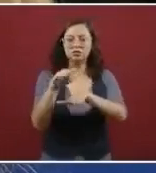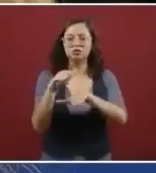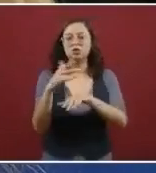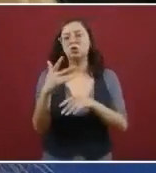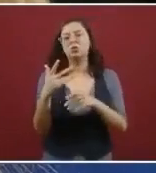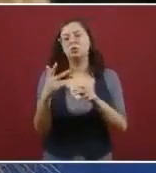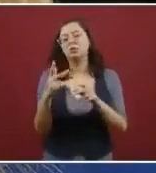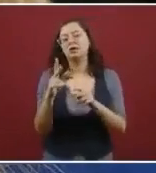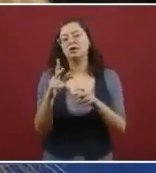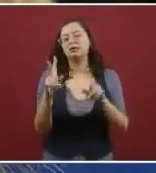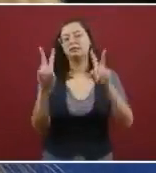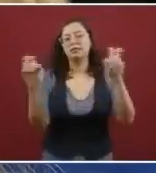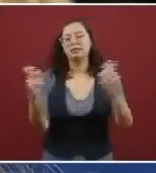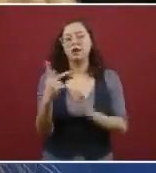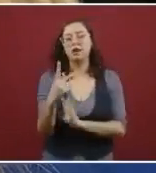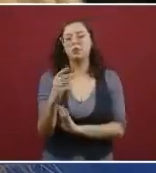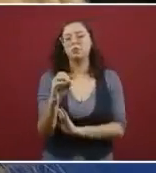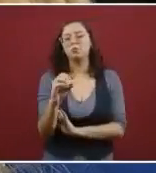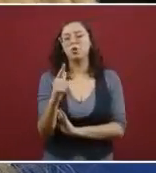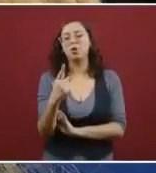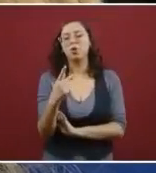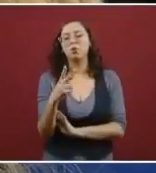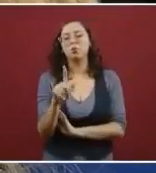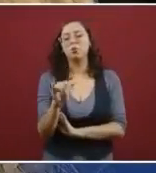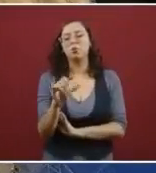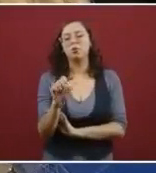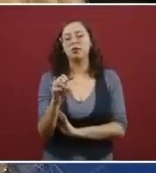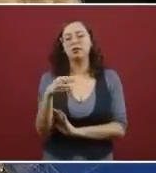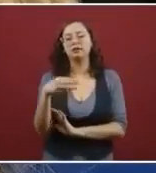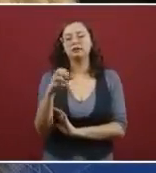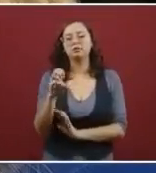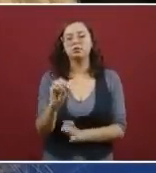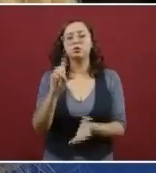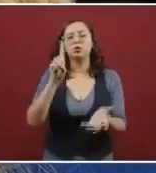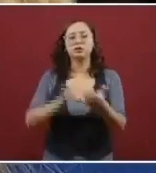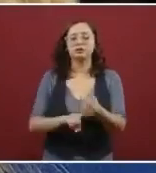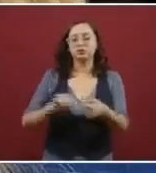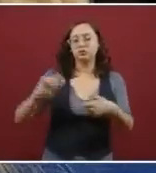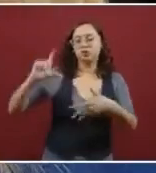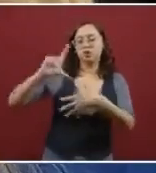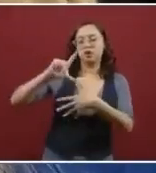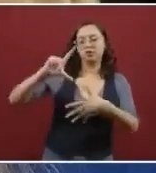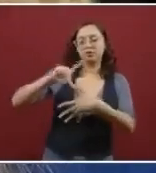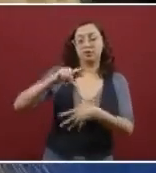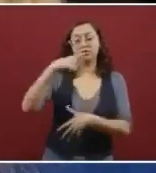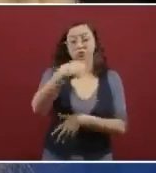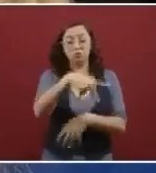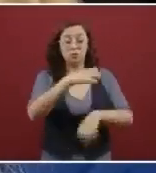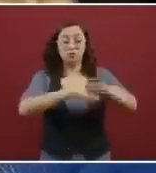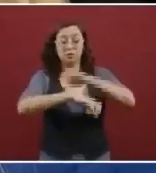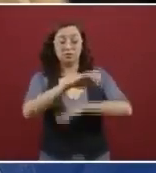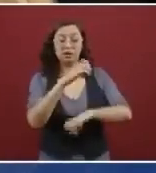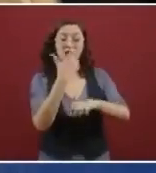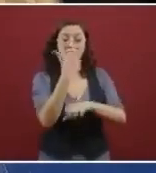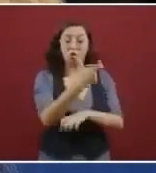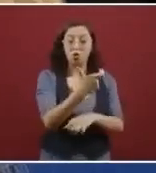populismo en Latinoamérica. Entonces, yo le quería preguntar que hay